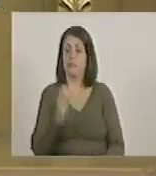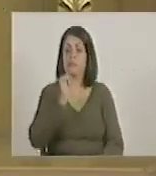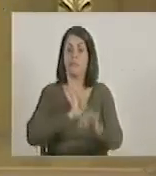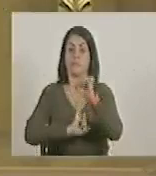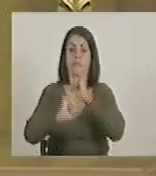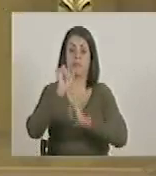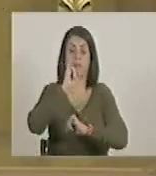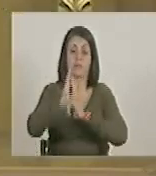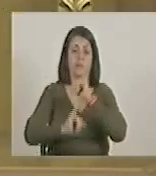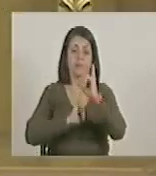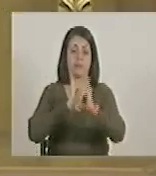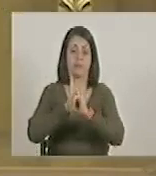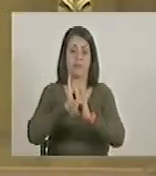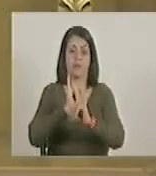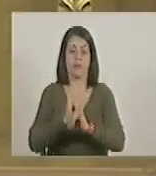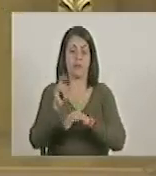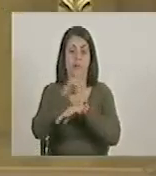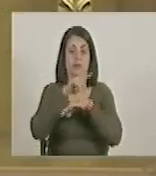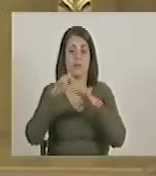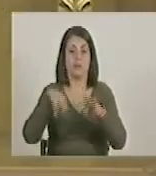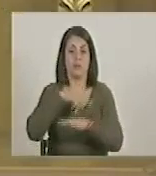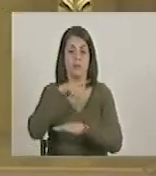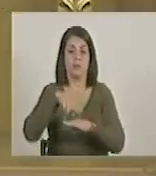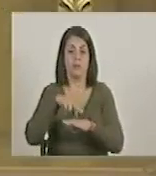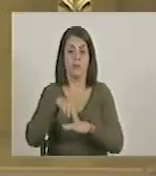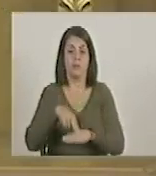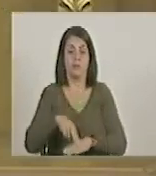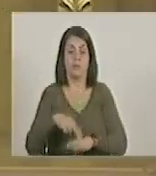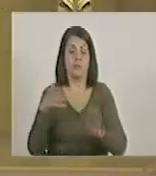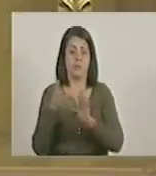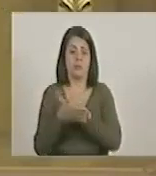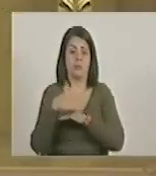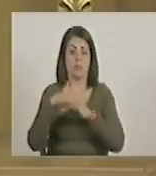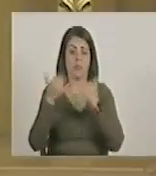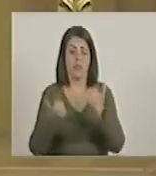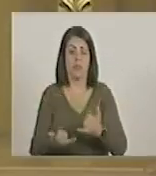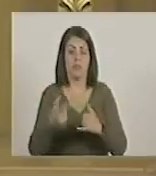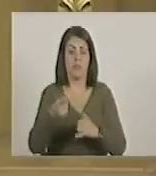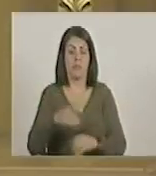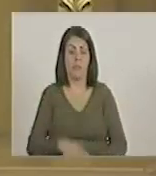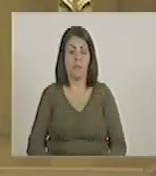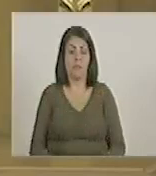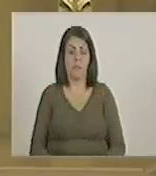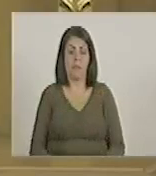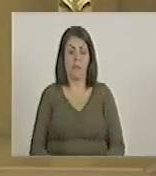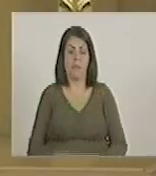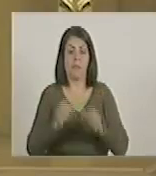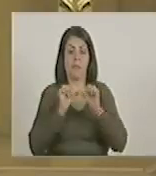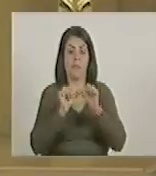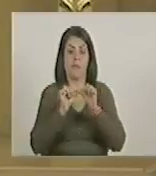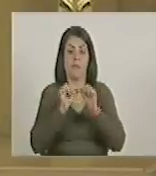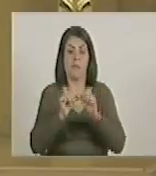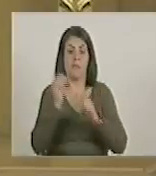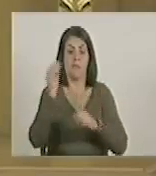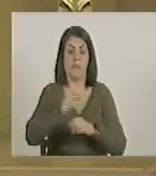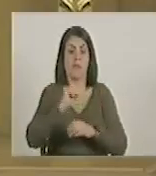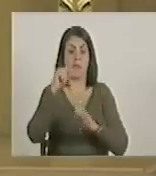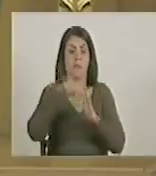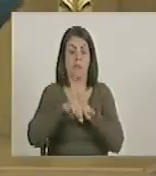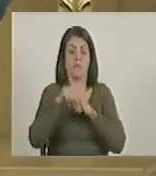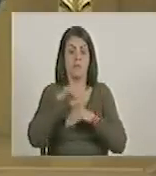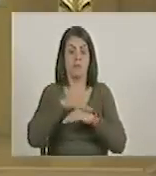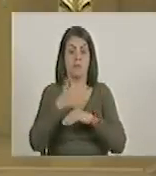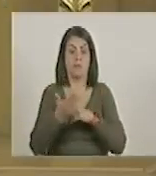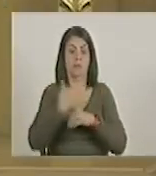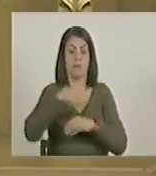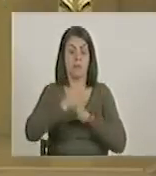ofensiva internacional del gobierno nacional, en función precisamente de establecer con mayor profundidad